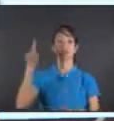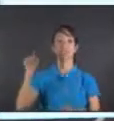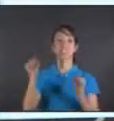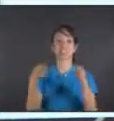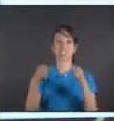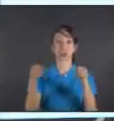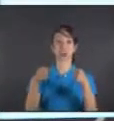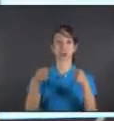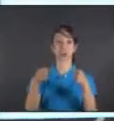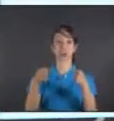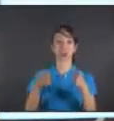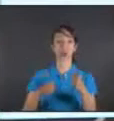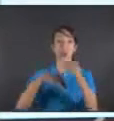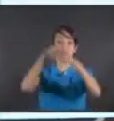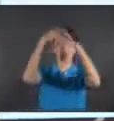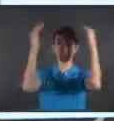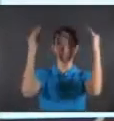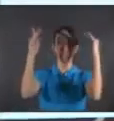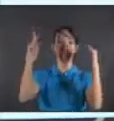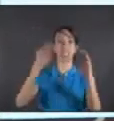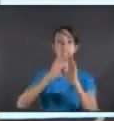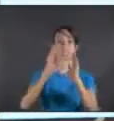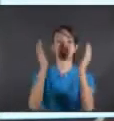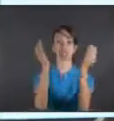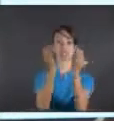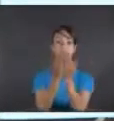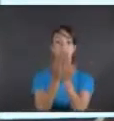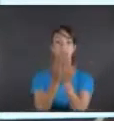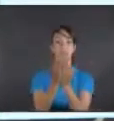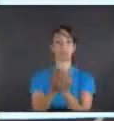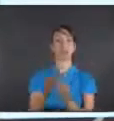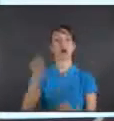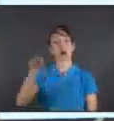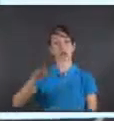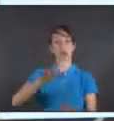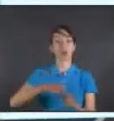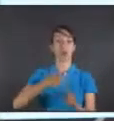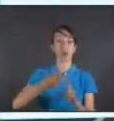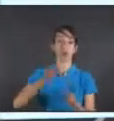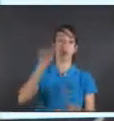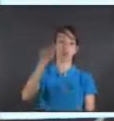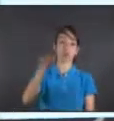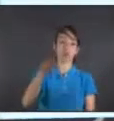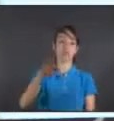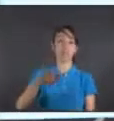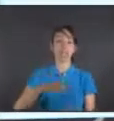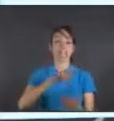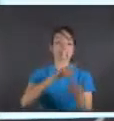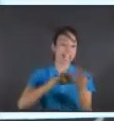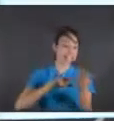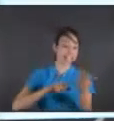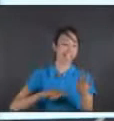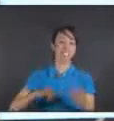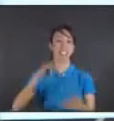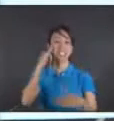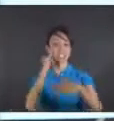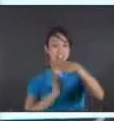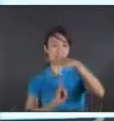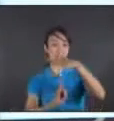A ver, abra su Biblia, por favor, miremoslo. Y vamos, voy a ver si lo logro poner acá. No, mejor usted léalo